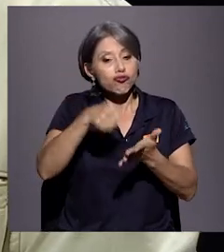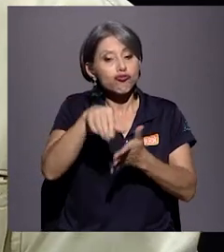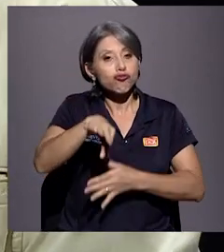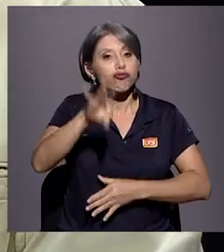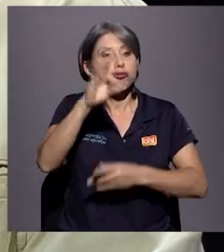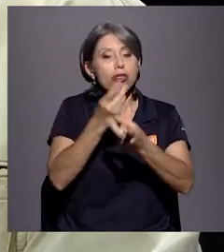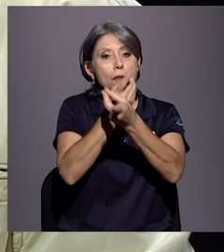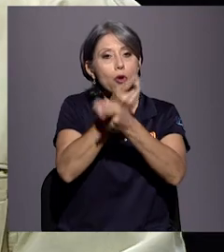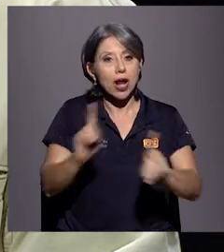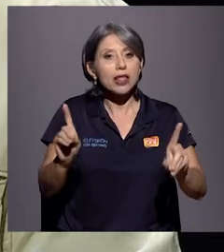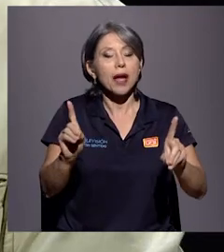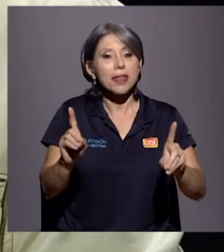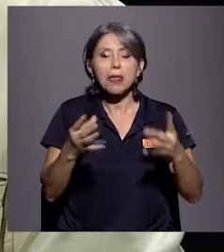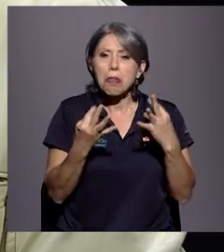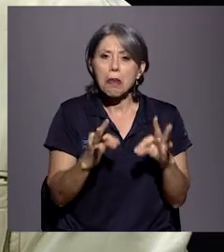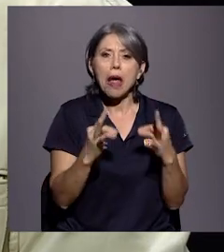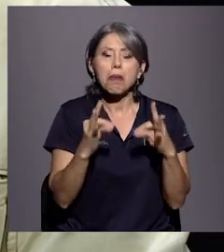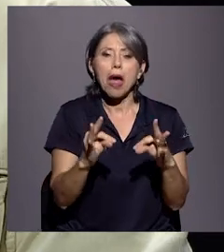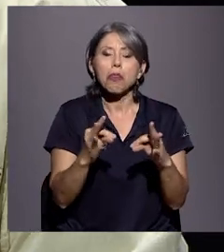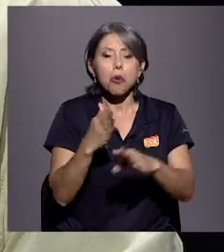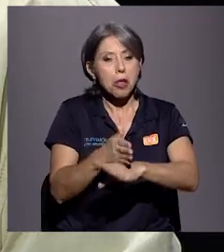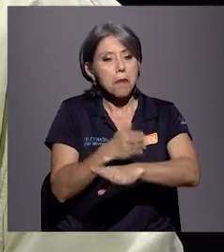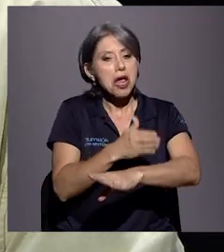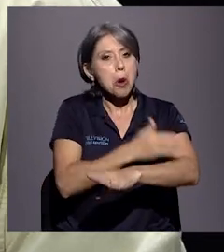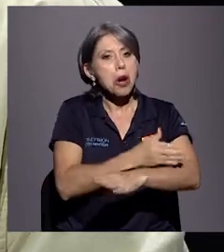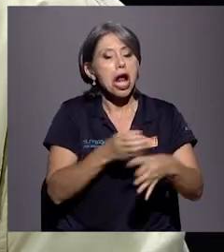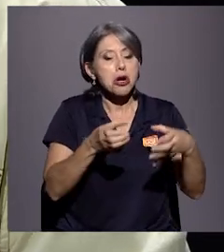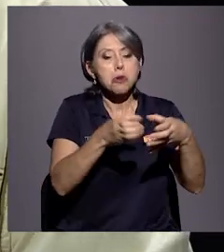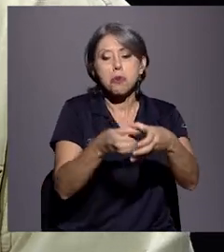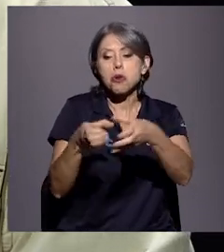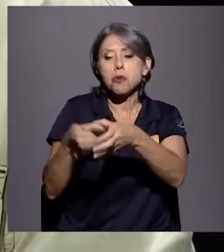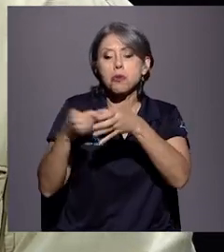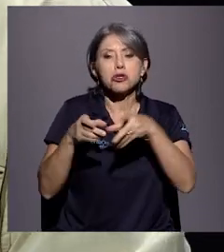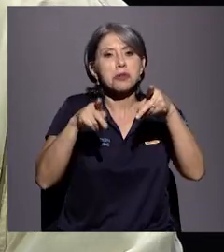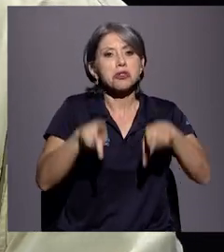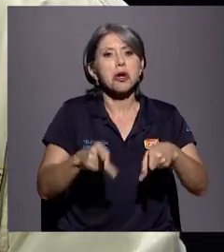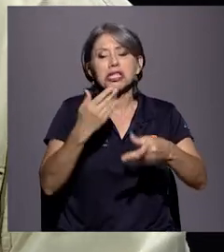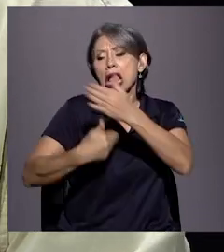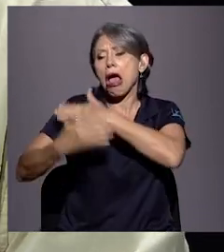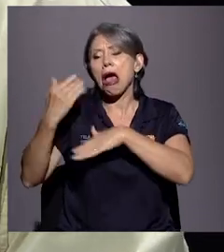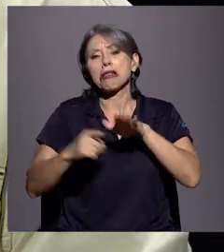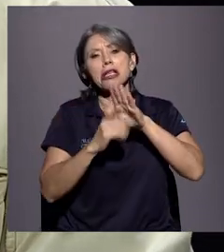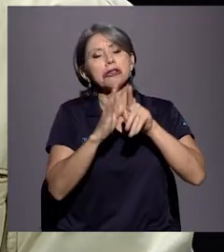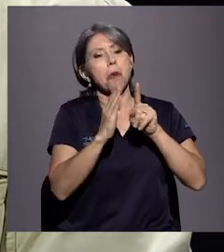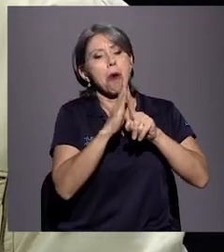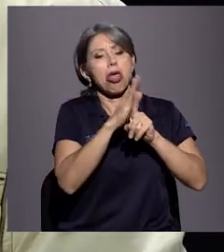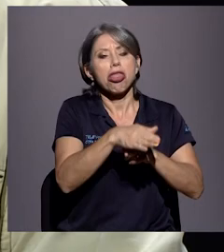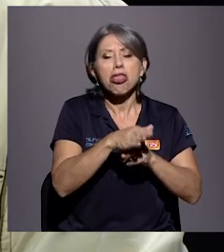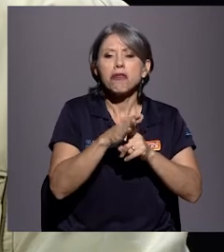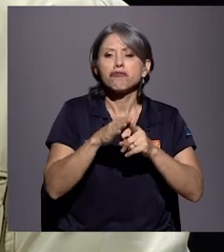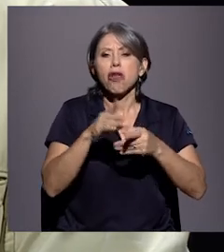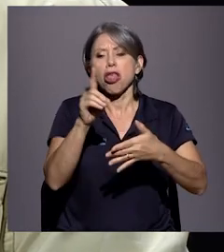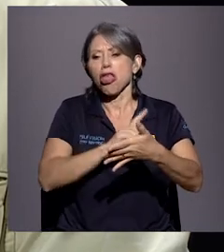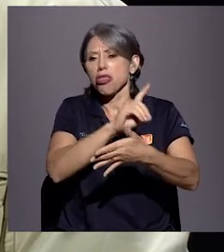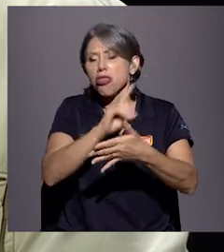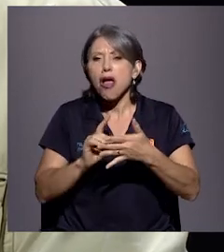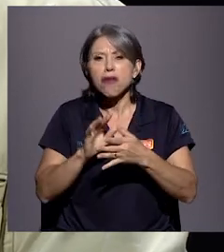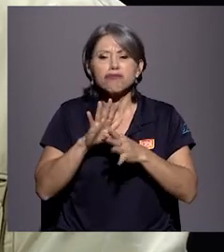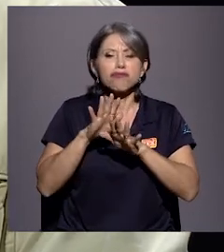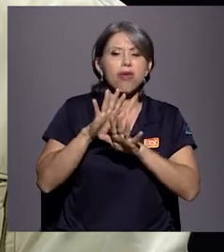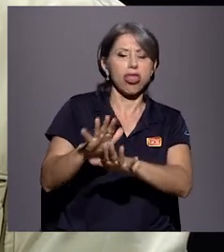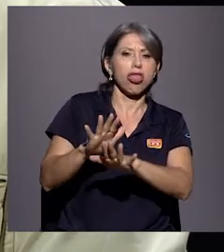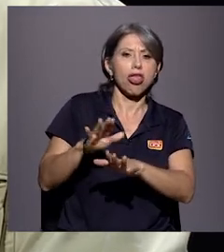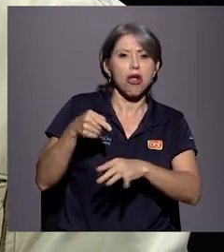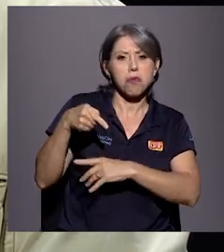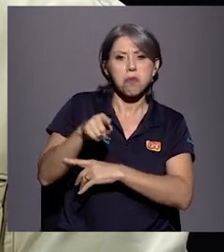estaban intentando realmente de mejorar las clases que han sido olvidadas, humilladas, ofendidas y obviamente muy injusticiadas